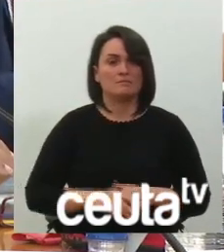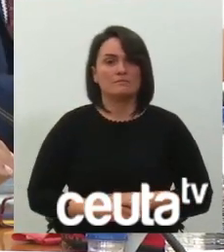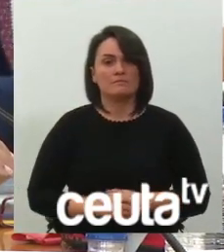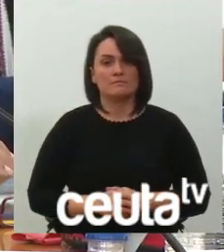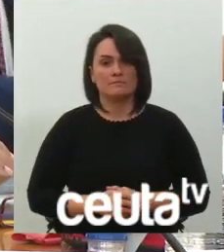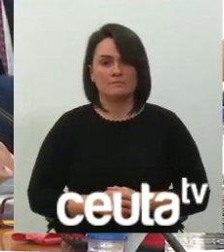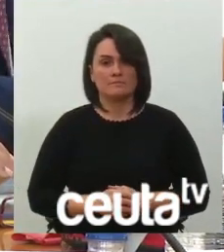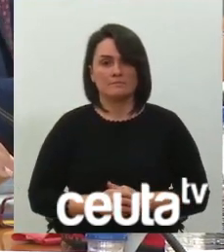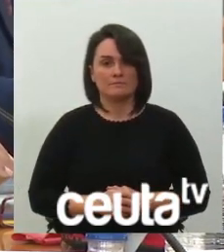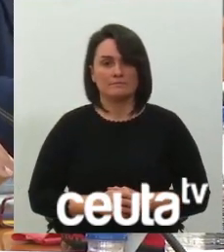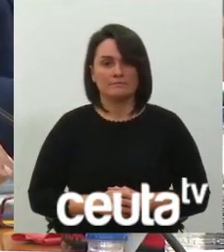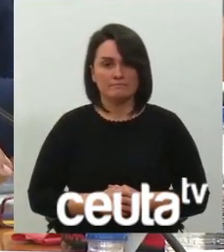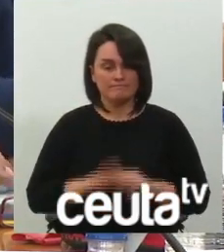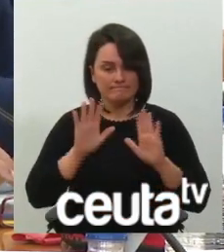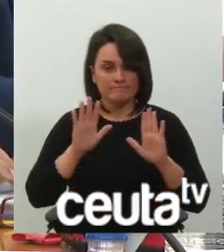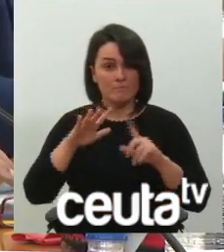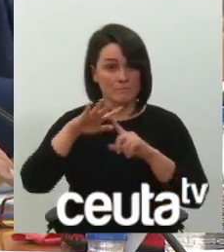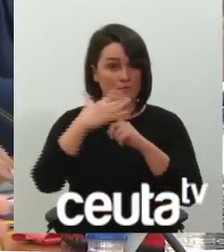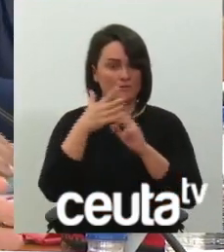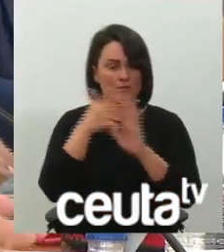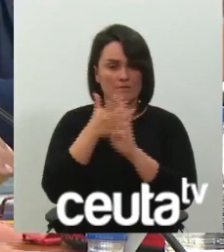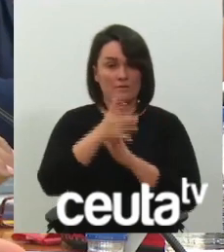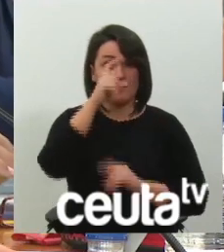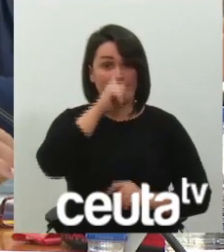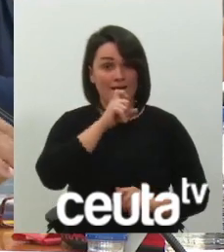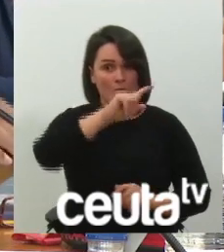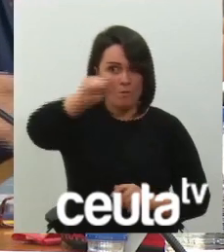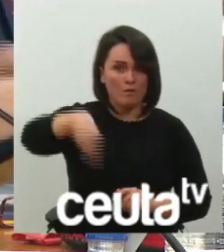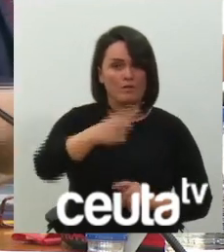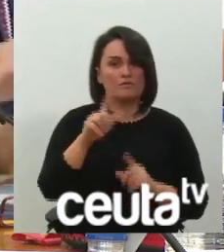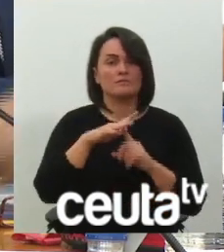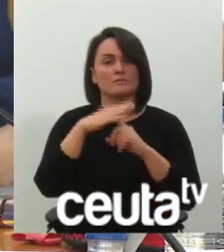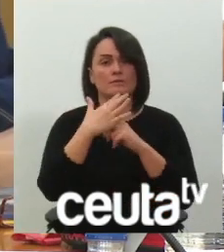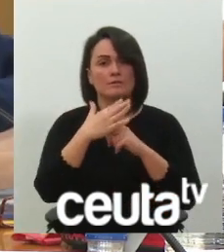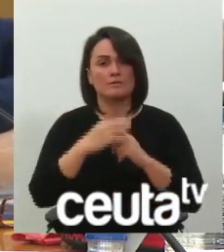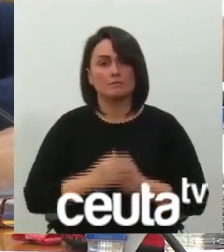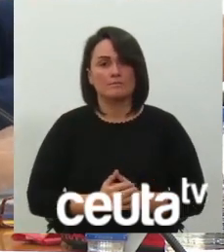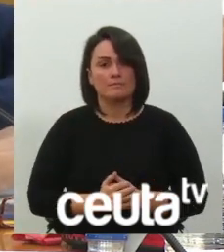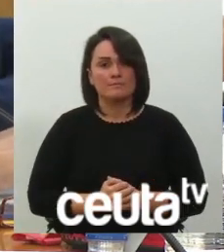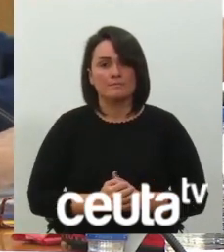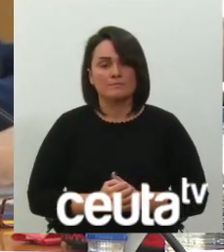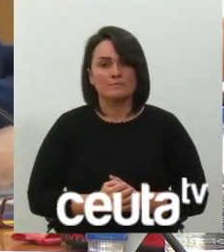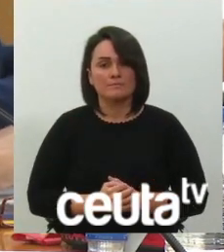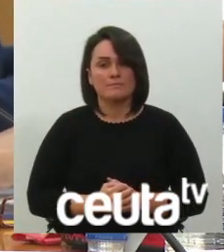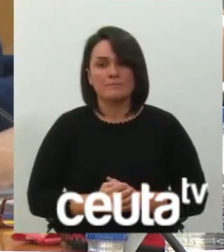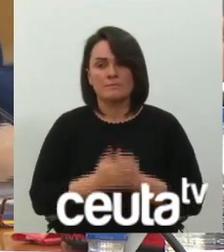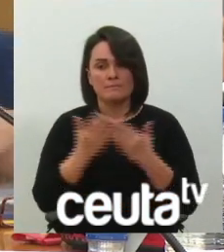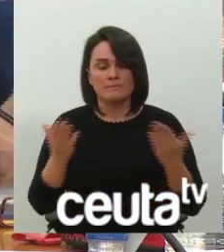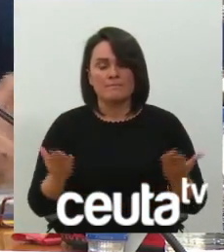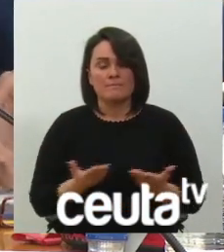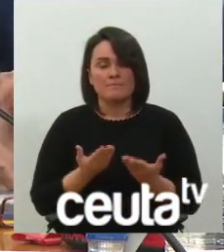por ponernos en contexto por recordar cuál es la situación podemos poner como ejemplo